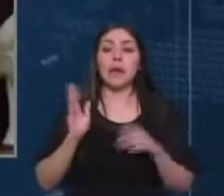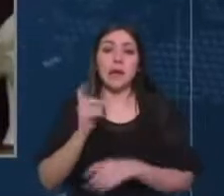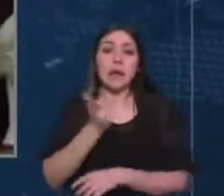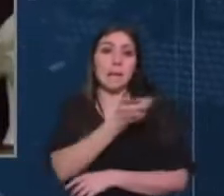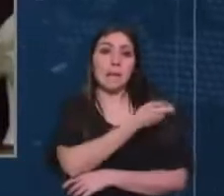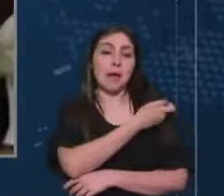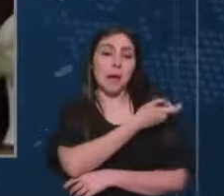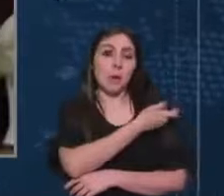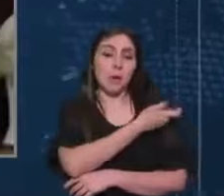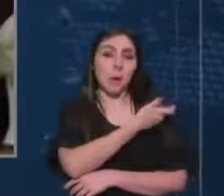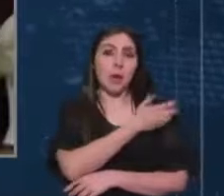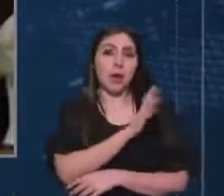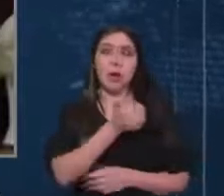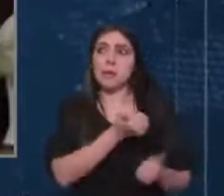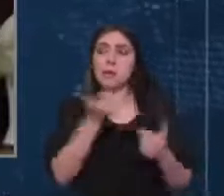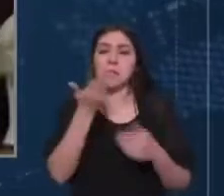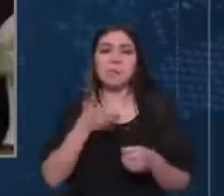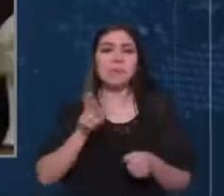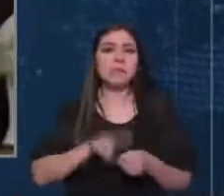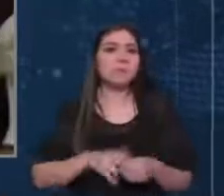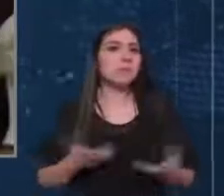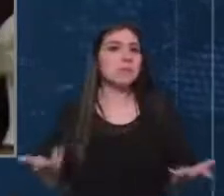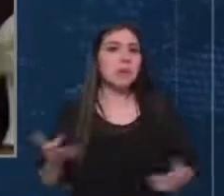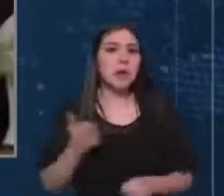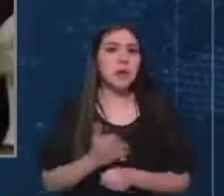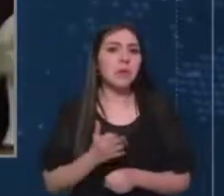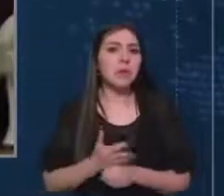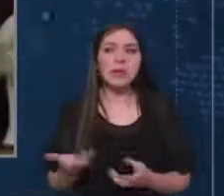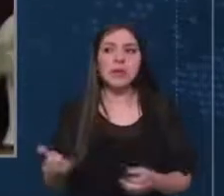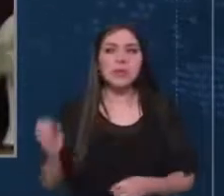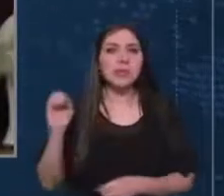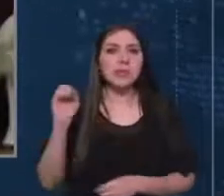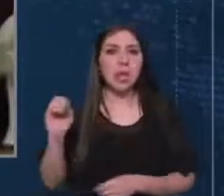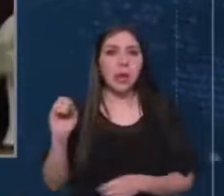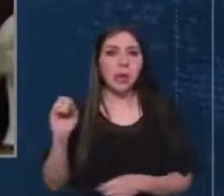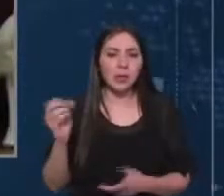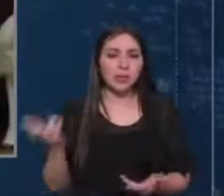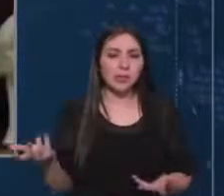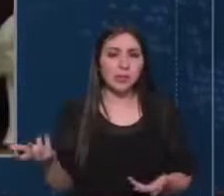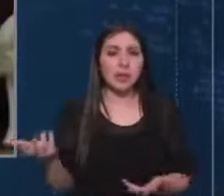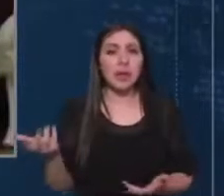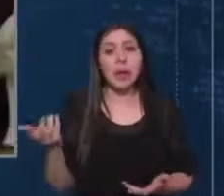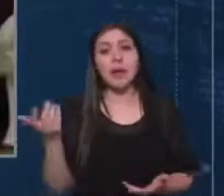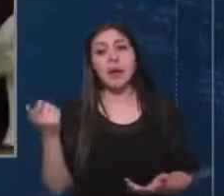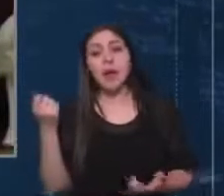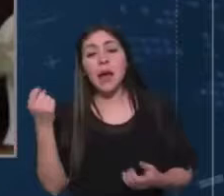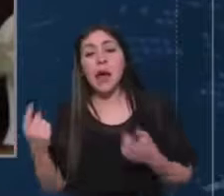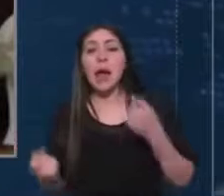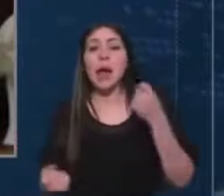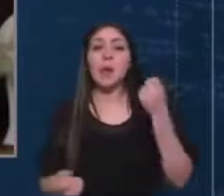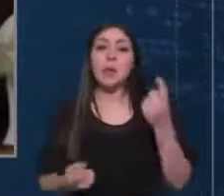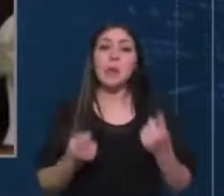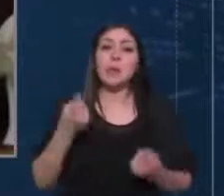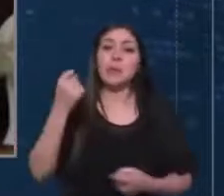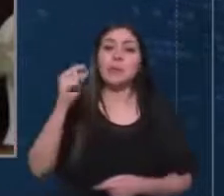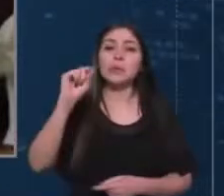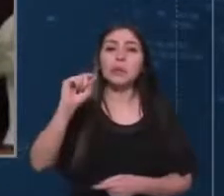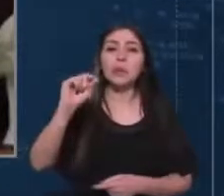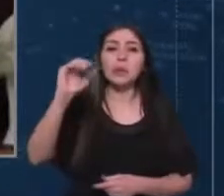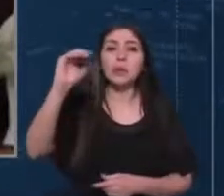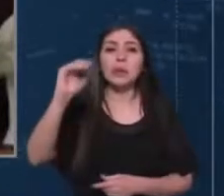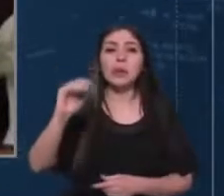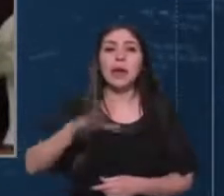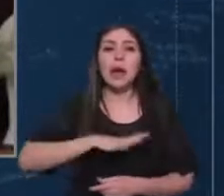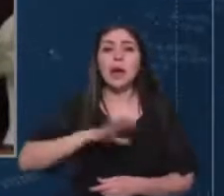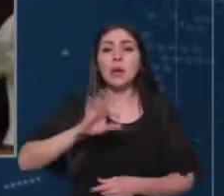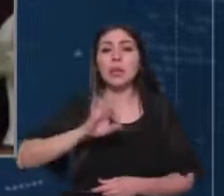y esa es pues cero, ¿no? Habrá algunos casos, un porcentaje mínimo que puedan complicarse, pero